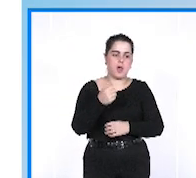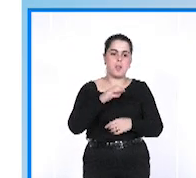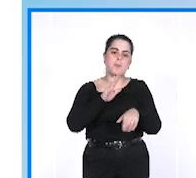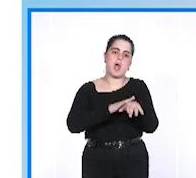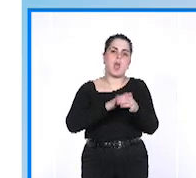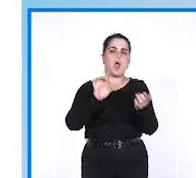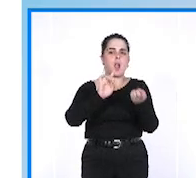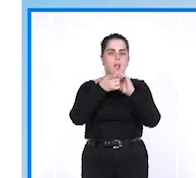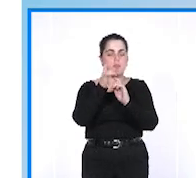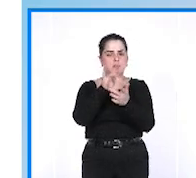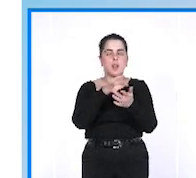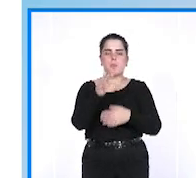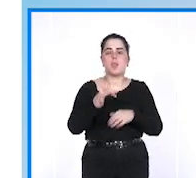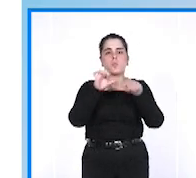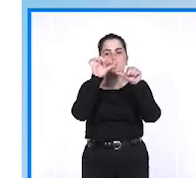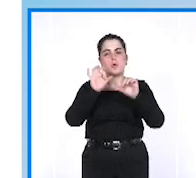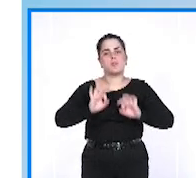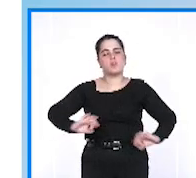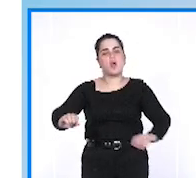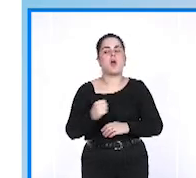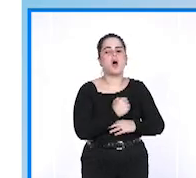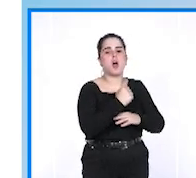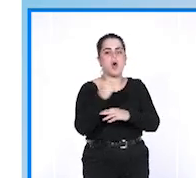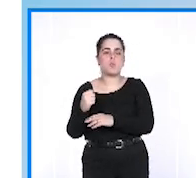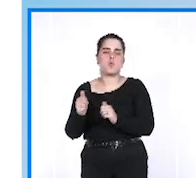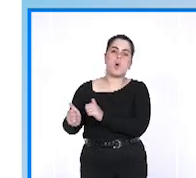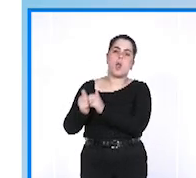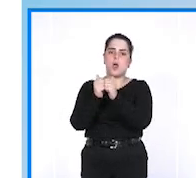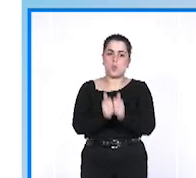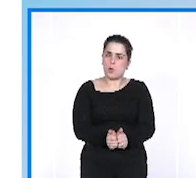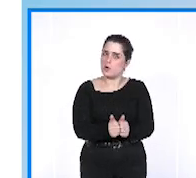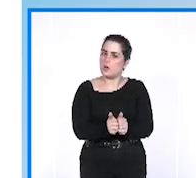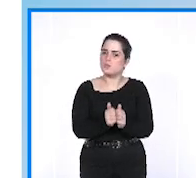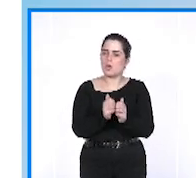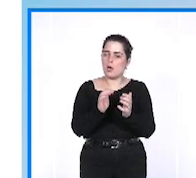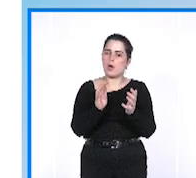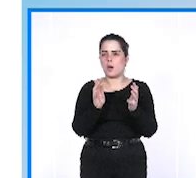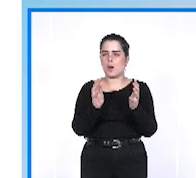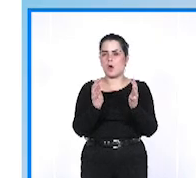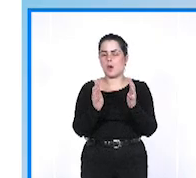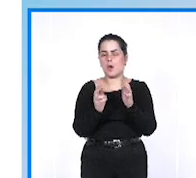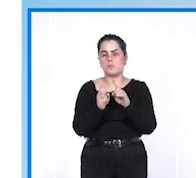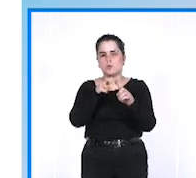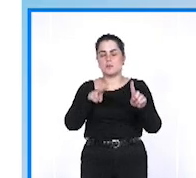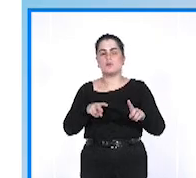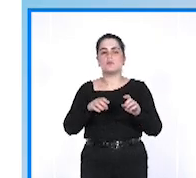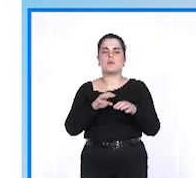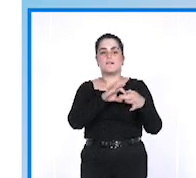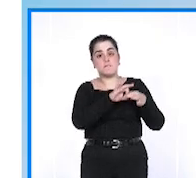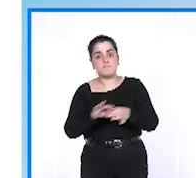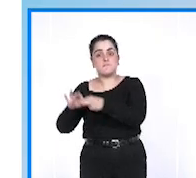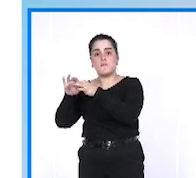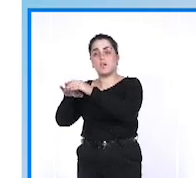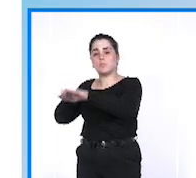cambios y que los modelos de apoyos y acompañamiento eh transiten con ese eh enfoque desinstitucionalizar